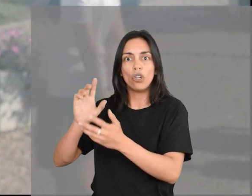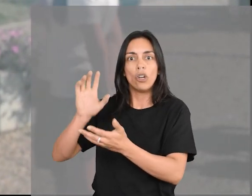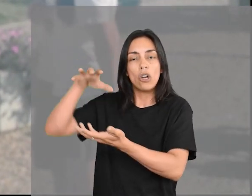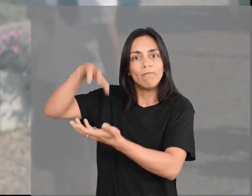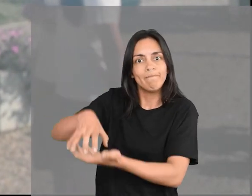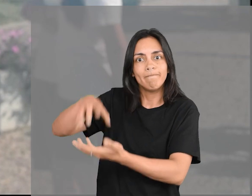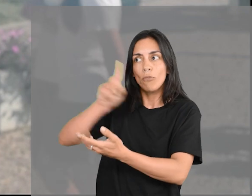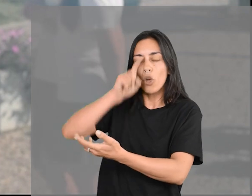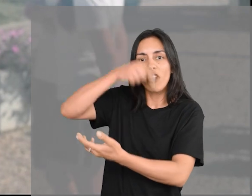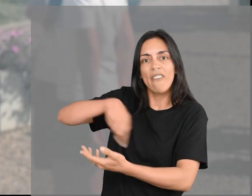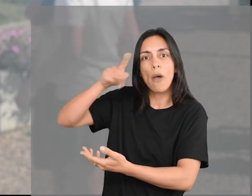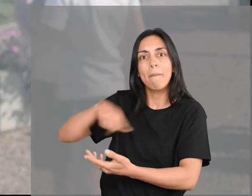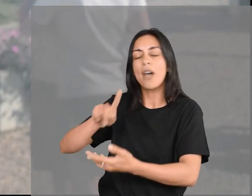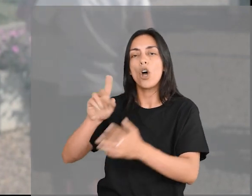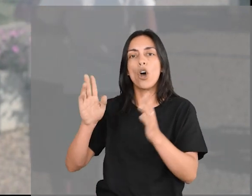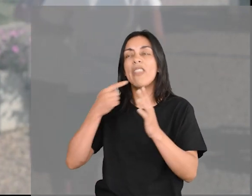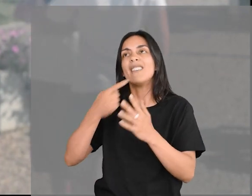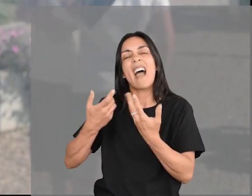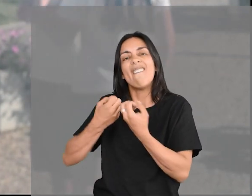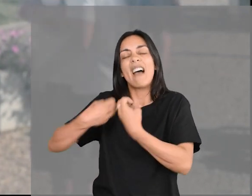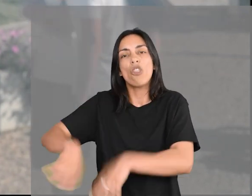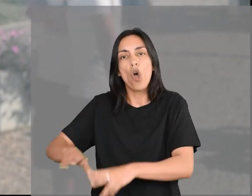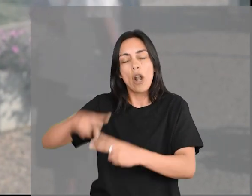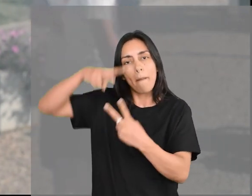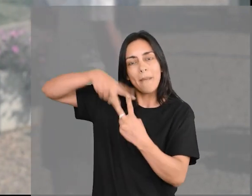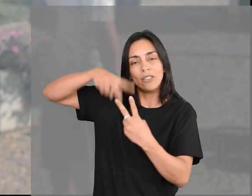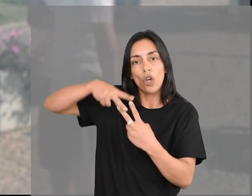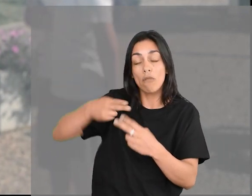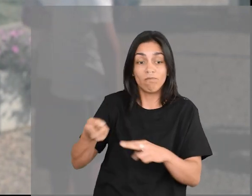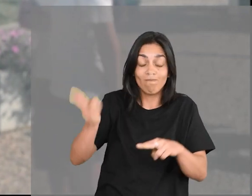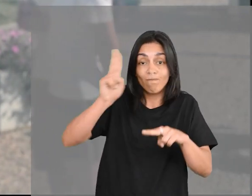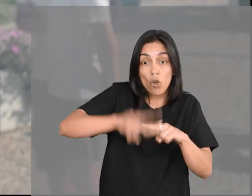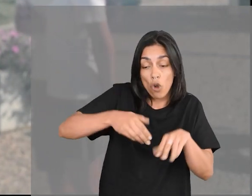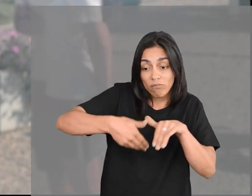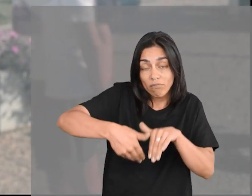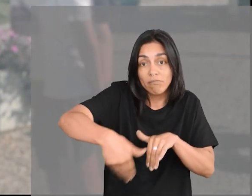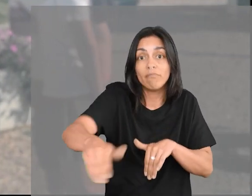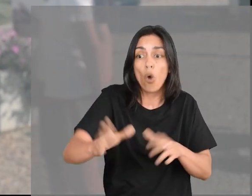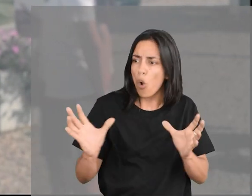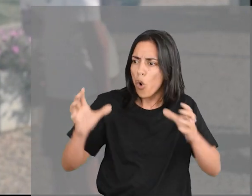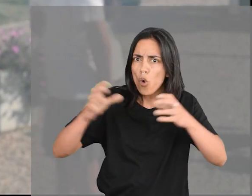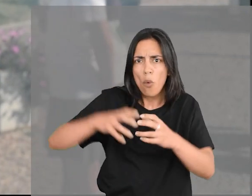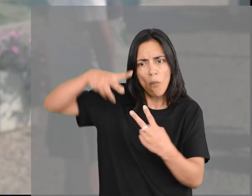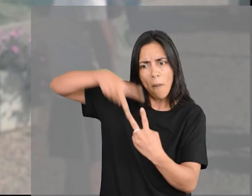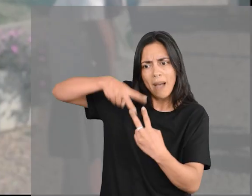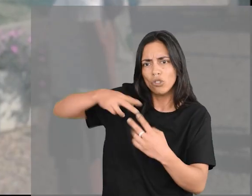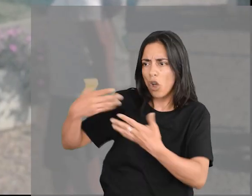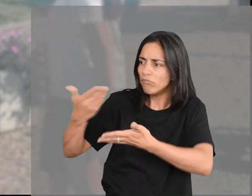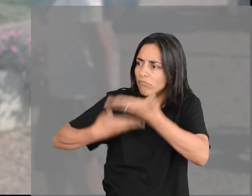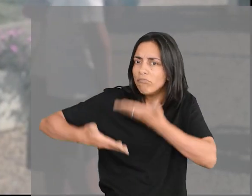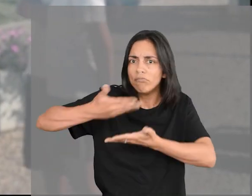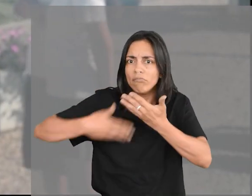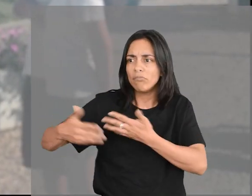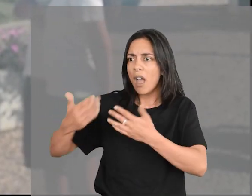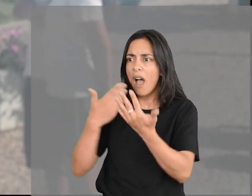atrás su religión. Y luego de fallecer, un grupo de masones se reunieron y ingresaron al